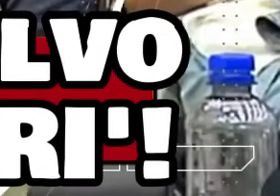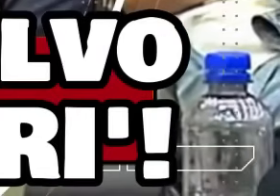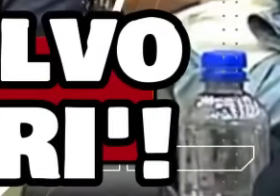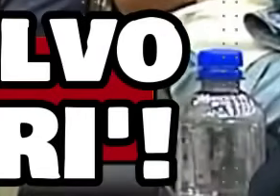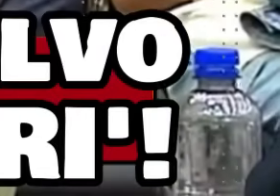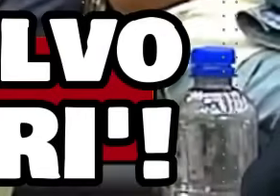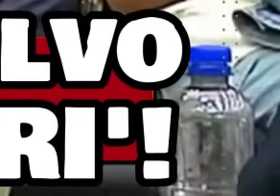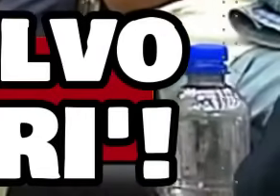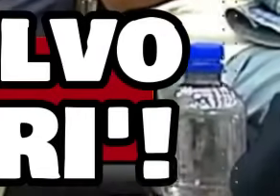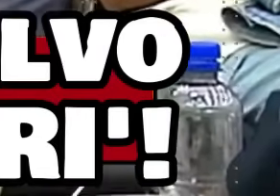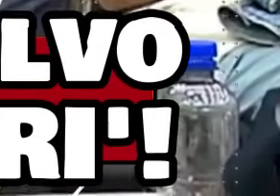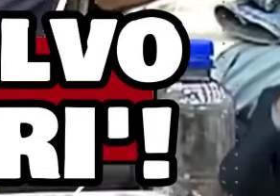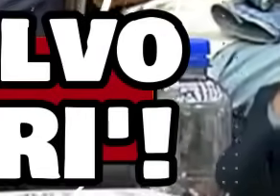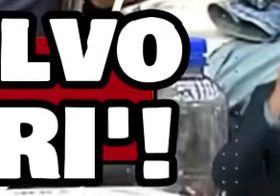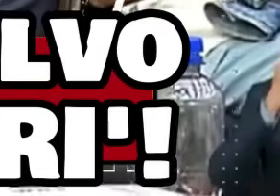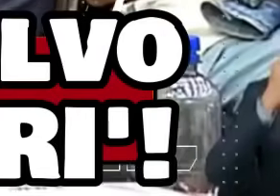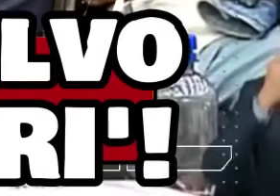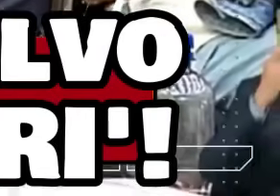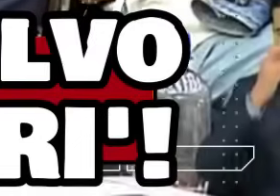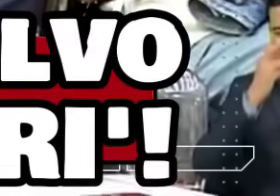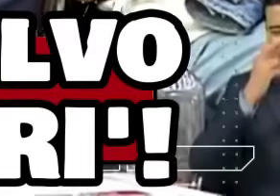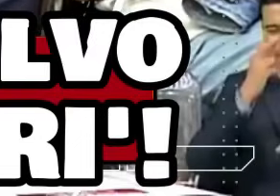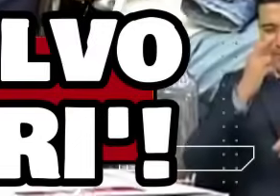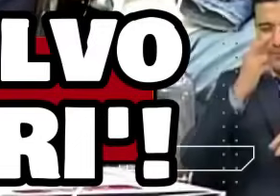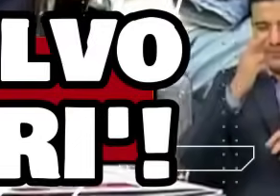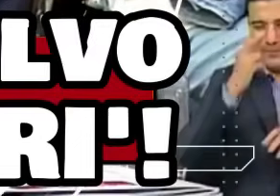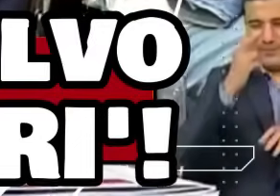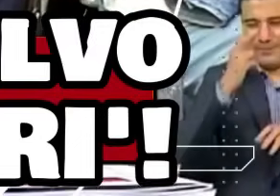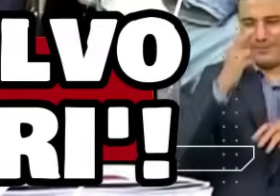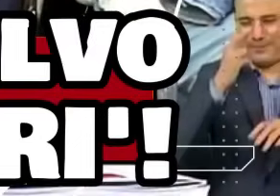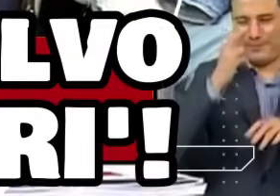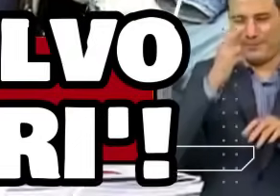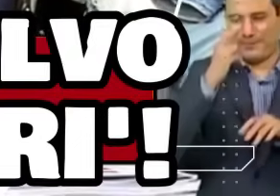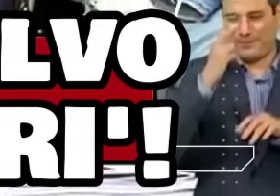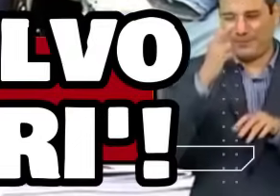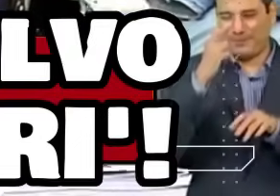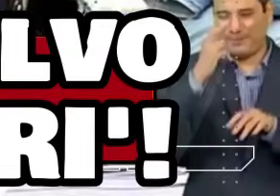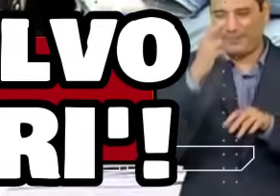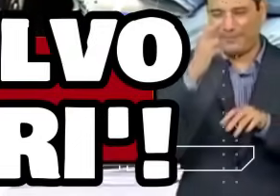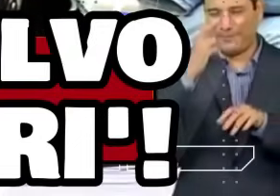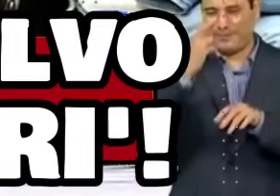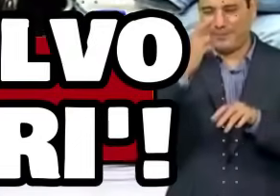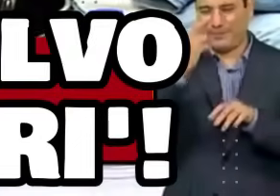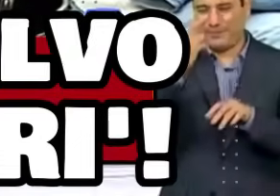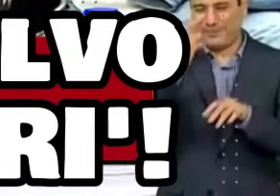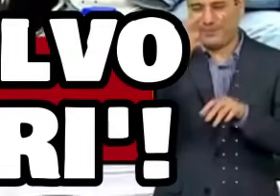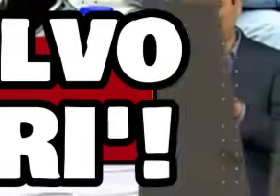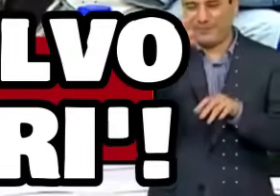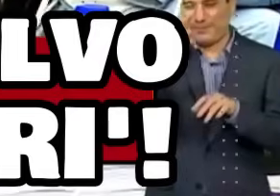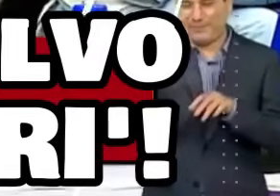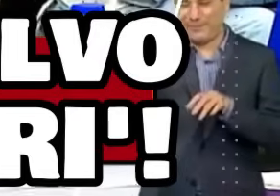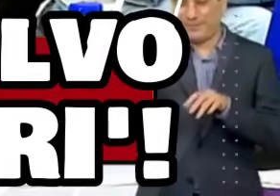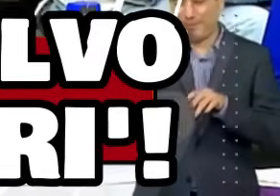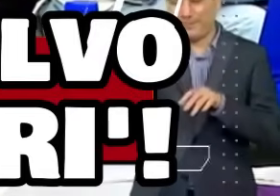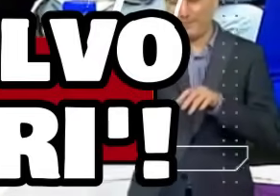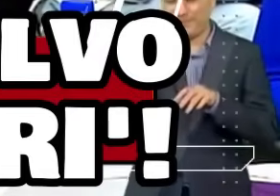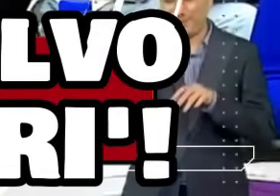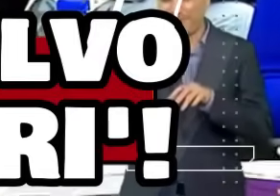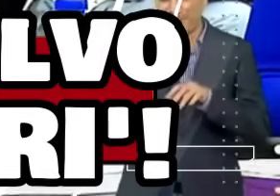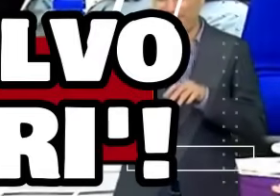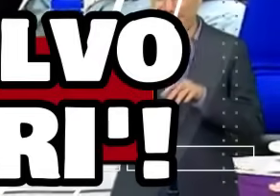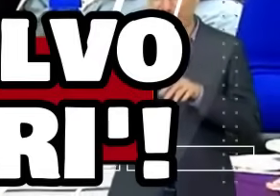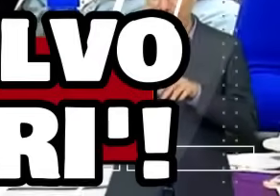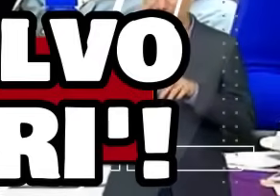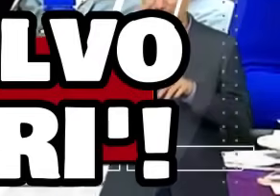doctor Noroña hace polvo a Carla Humphrey, la gata del PRIAN, por hacerle segunda a la botarga con su campaña para colgarse